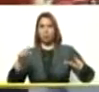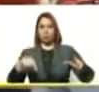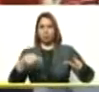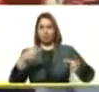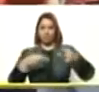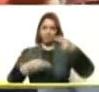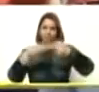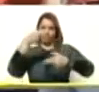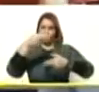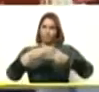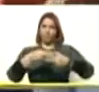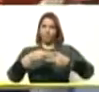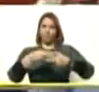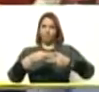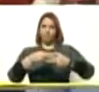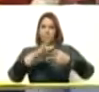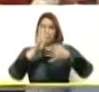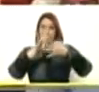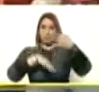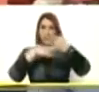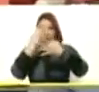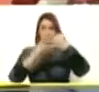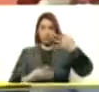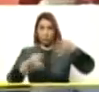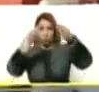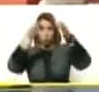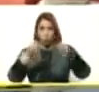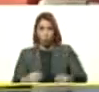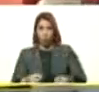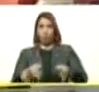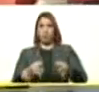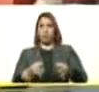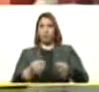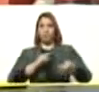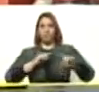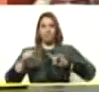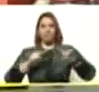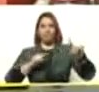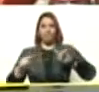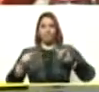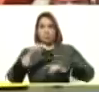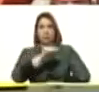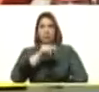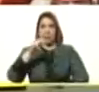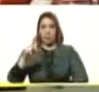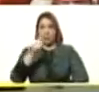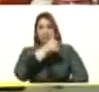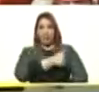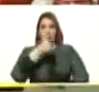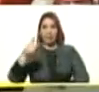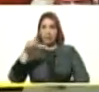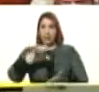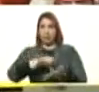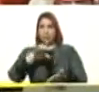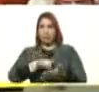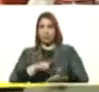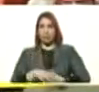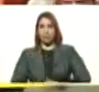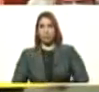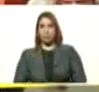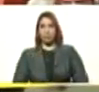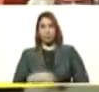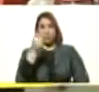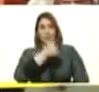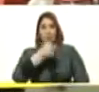construir la agenda concreta de acción, la AK, de cada liceo, de